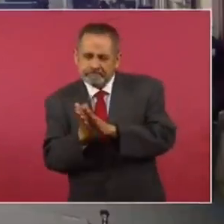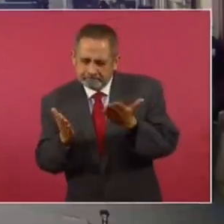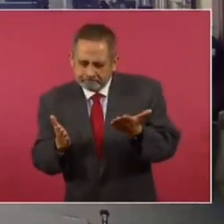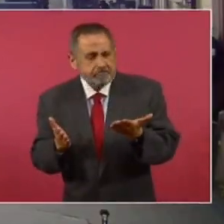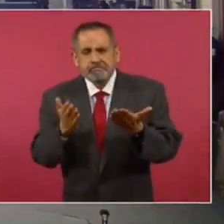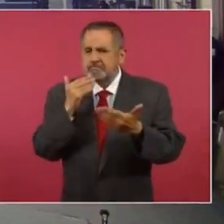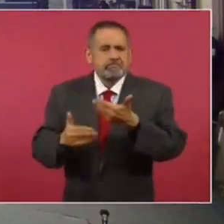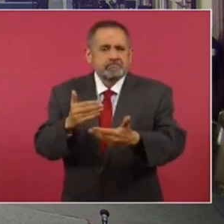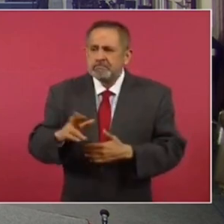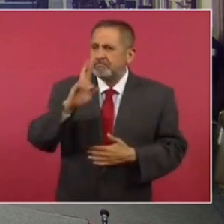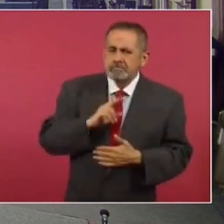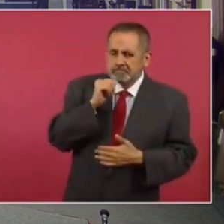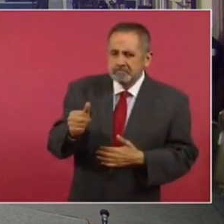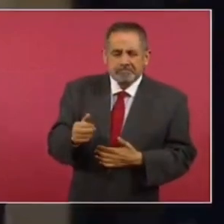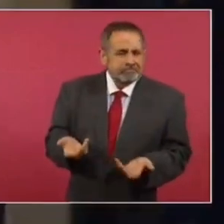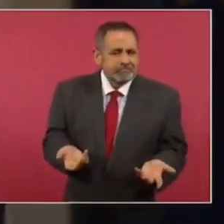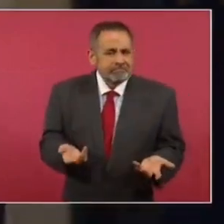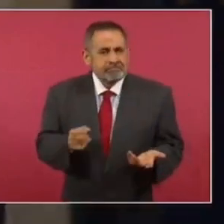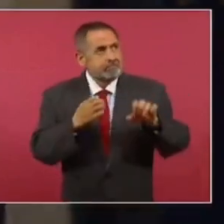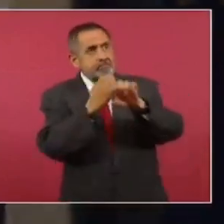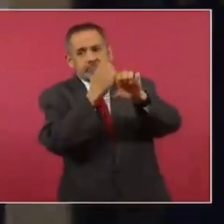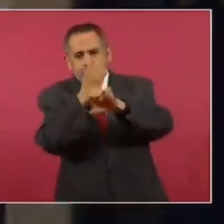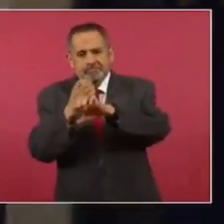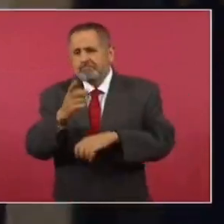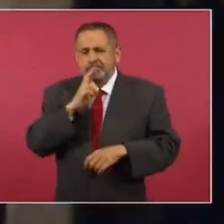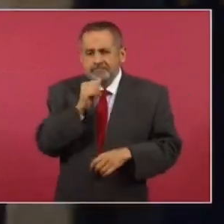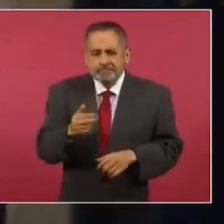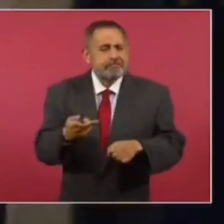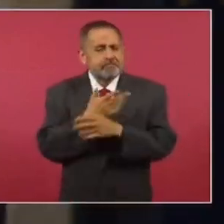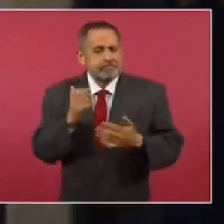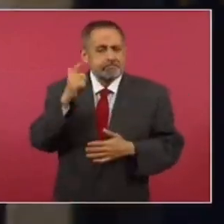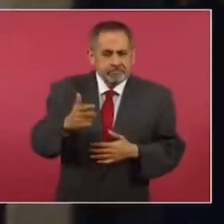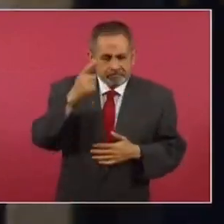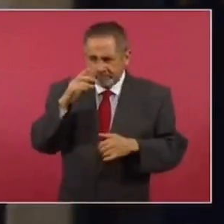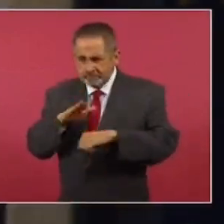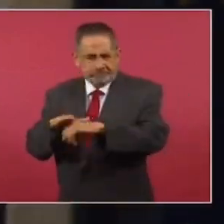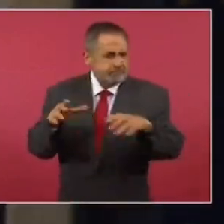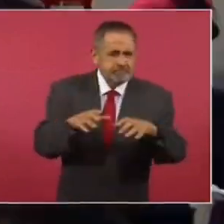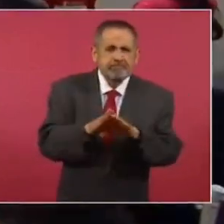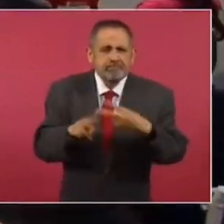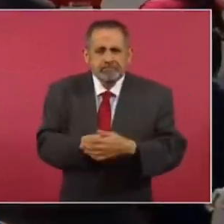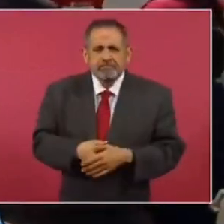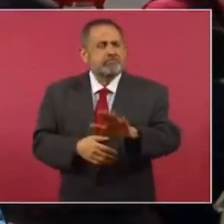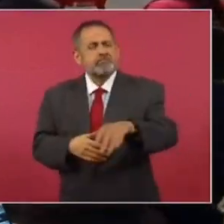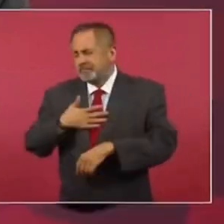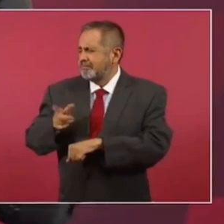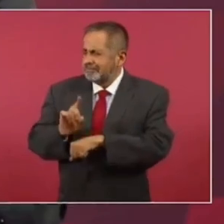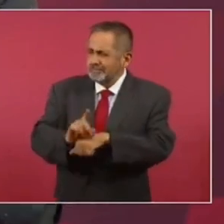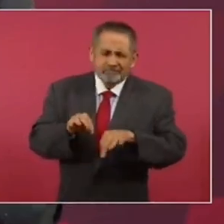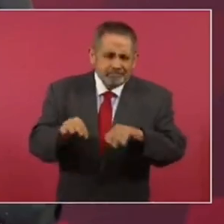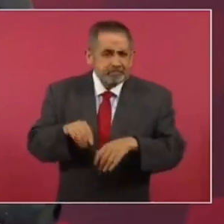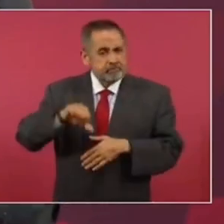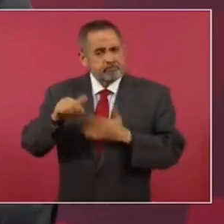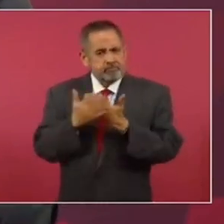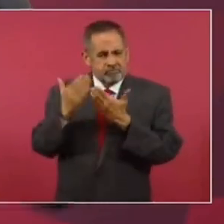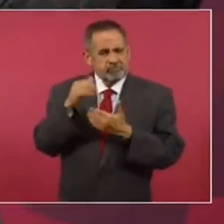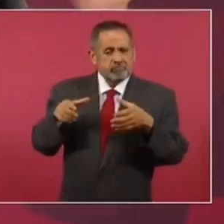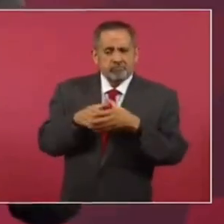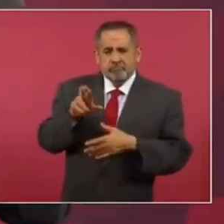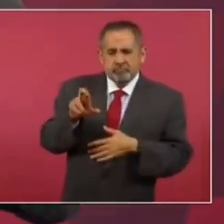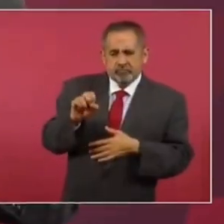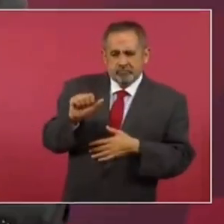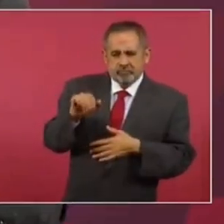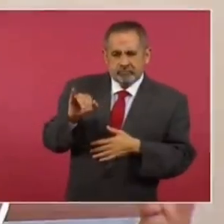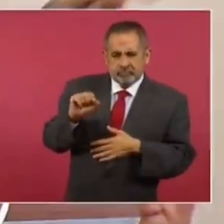hay avances, ni siquiera les reportan, y eso pasa a nivel de los estados. ¿Qué va a pasar en esta situación? ¿Va a haber alguna coordinación, Todos los un nuevo días acuerdo? estamos trabajando. Ahora en la mañana, Rosa